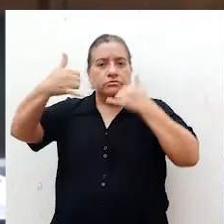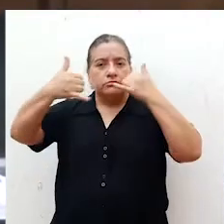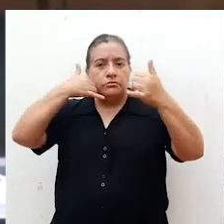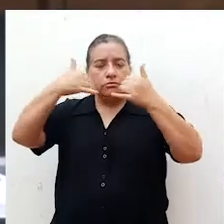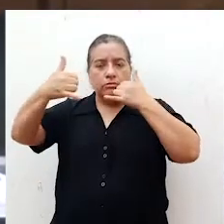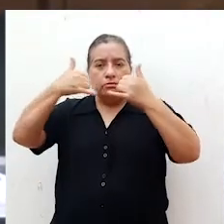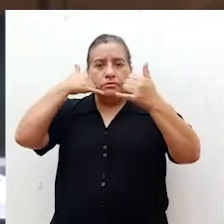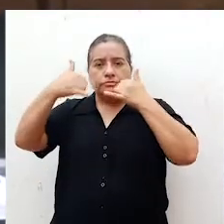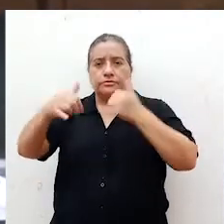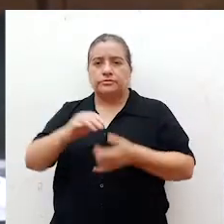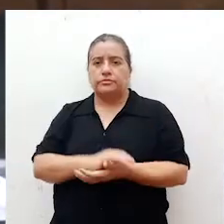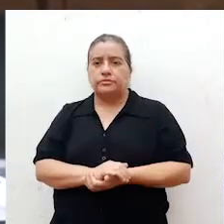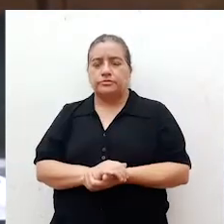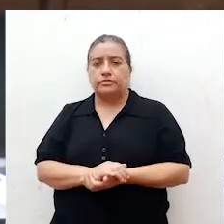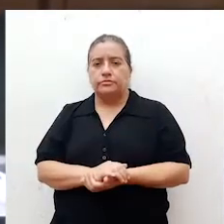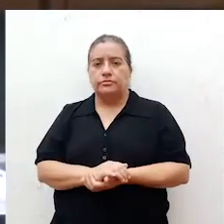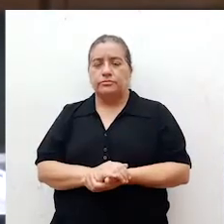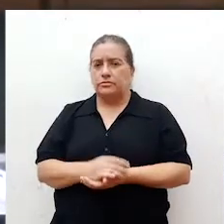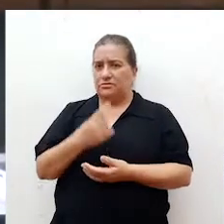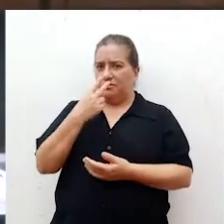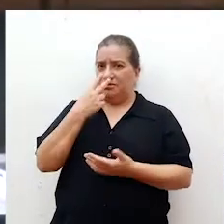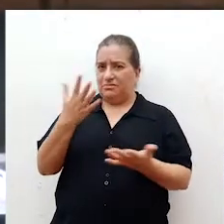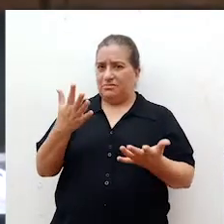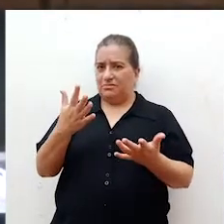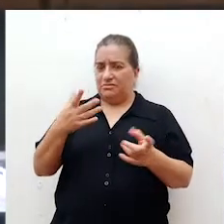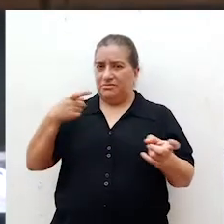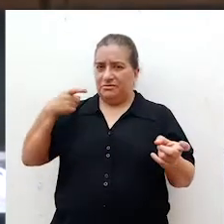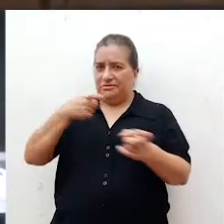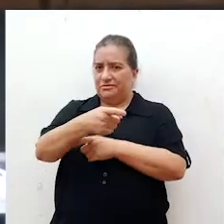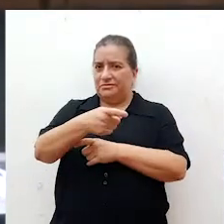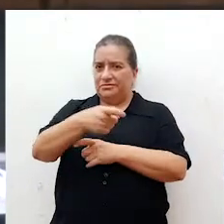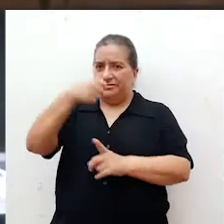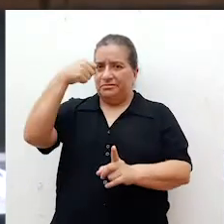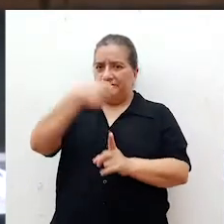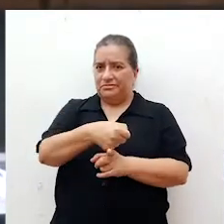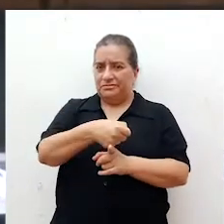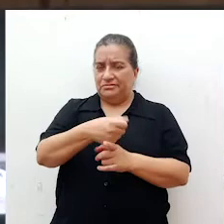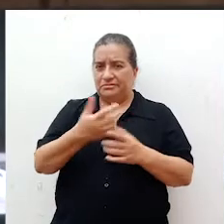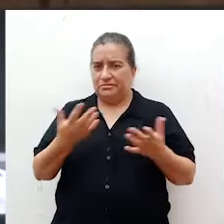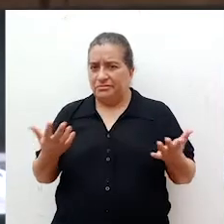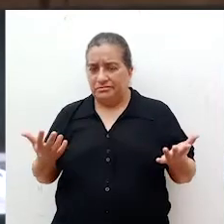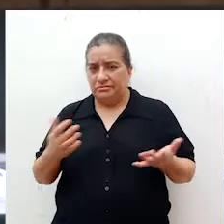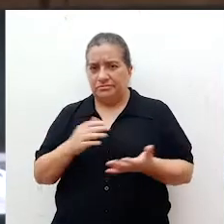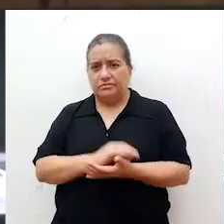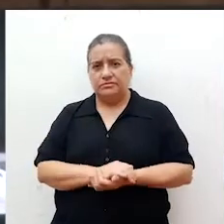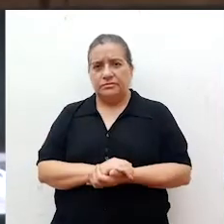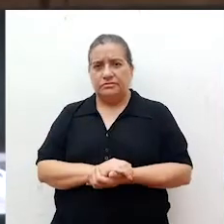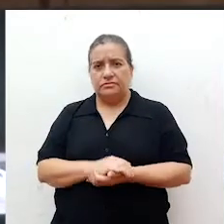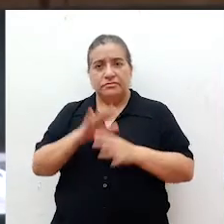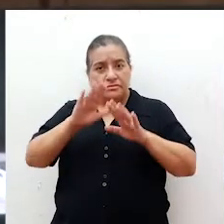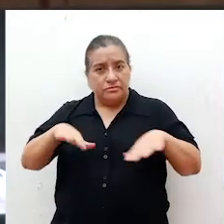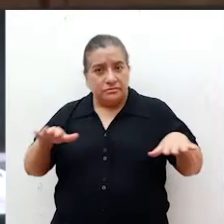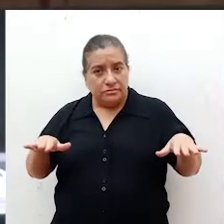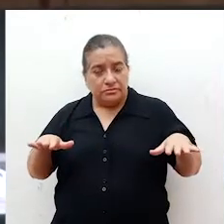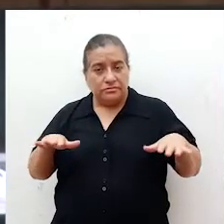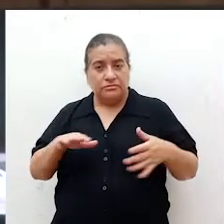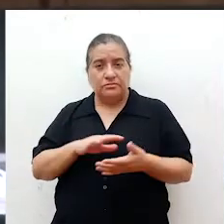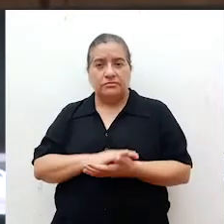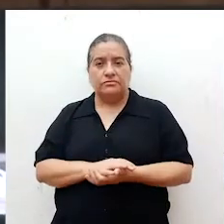hecho supervisiones telefónicas. Es decir, frente a una violencia